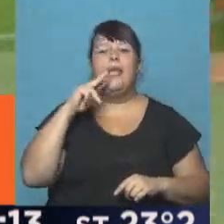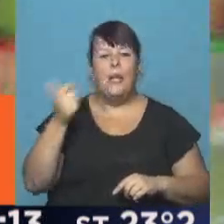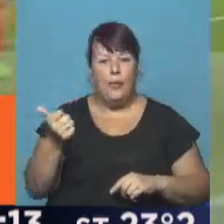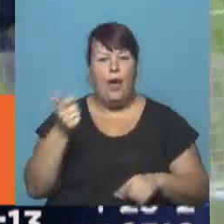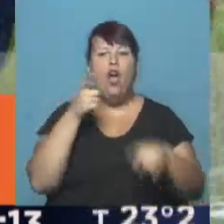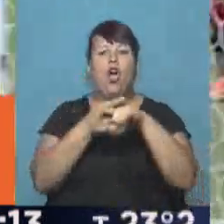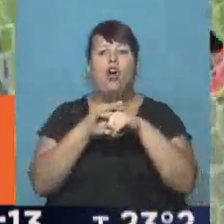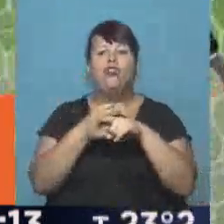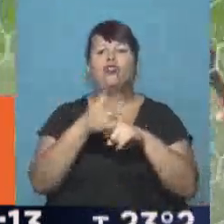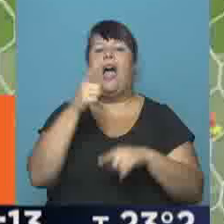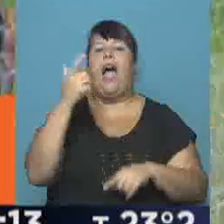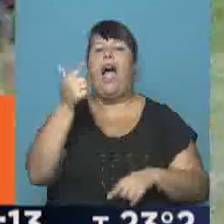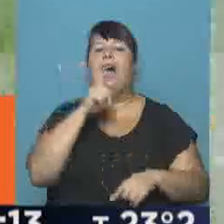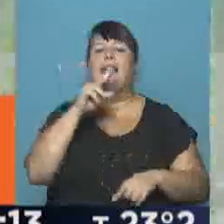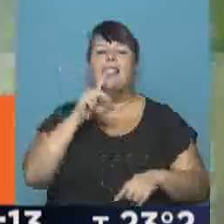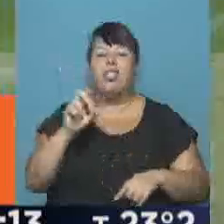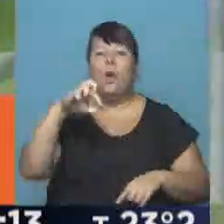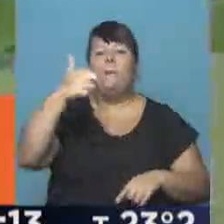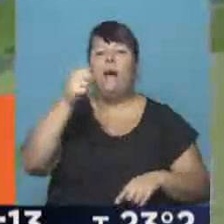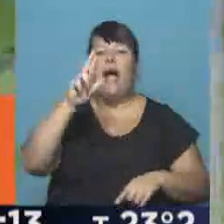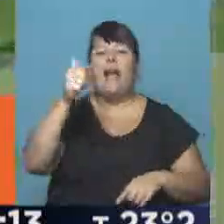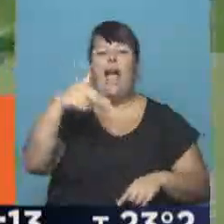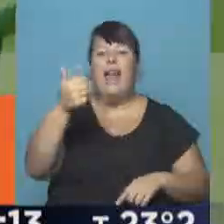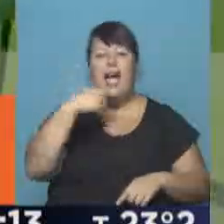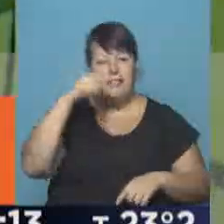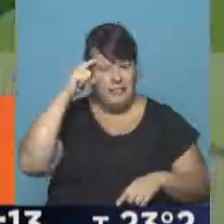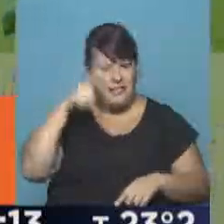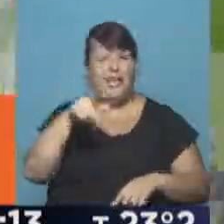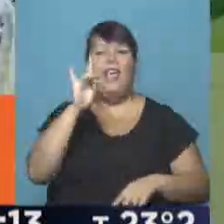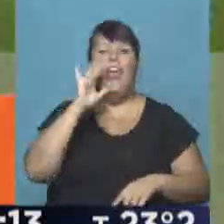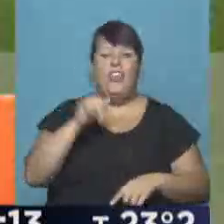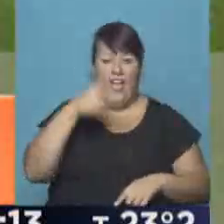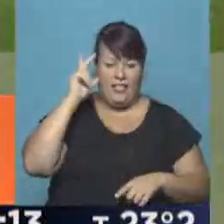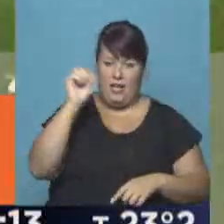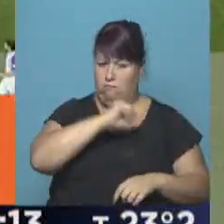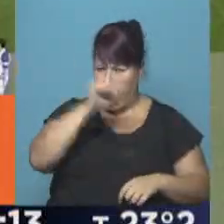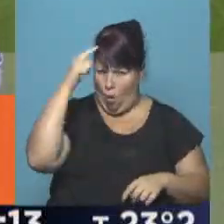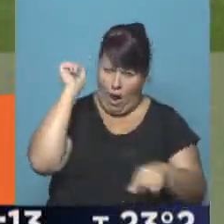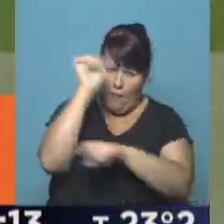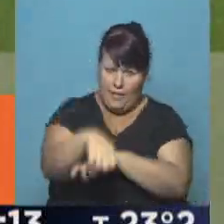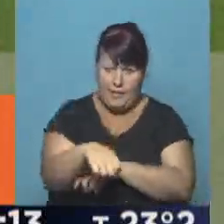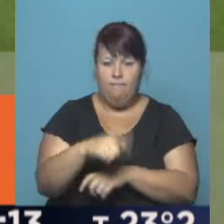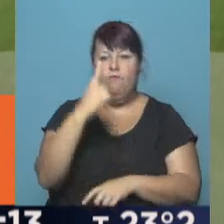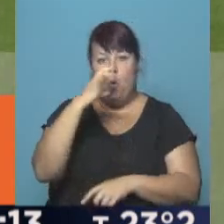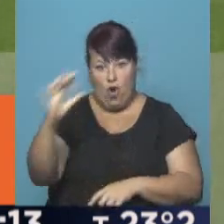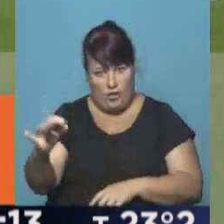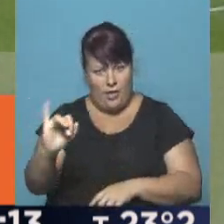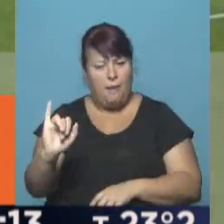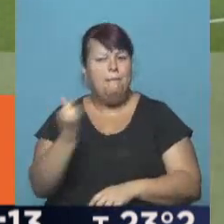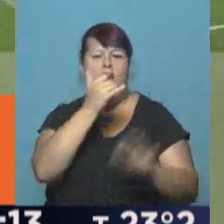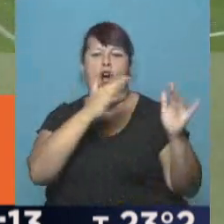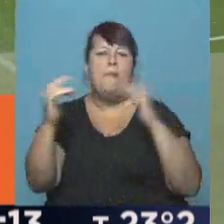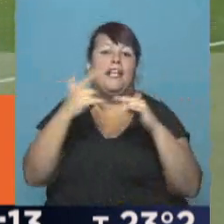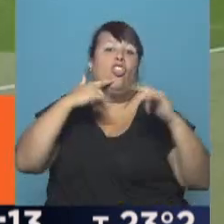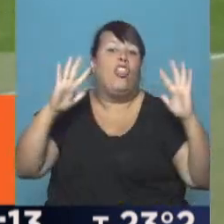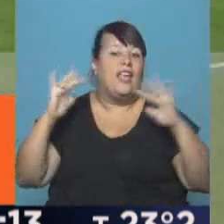ante el Atlético Paranaense. El 3-0, Paulo Díaz, el chileno, de cabeza, arribando al 1-0. El mejor partido,